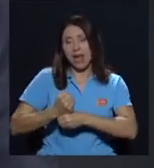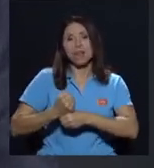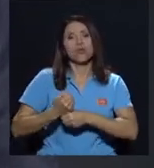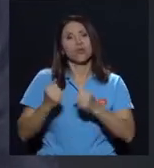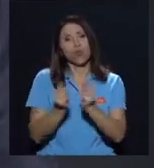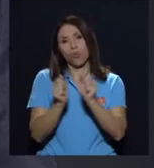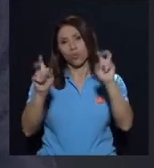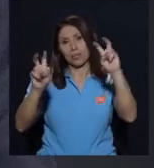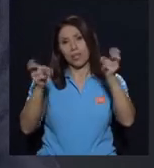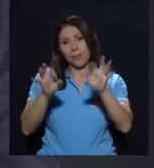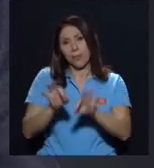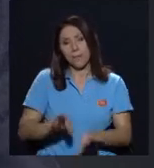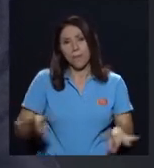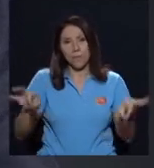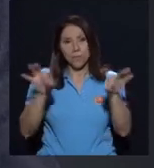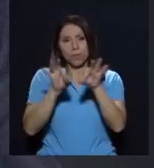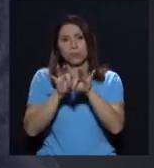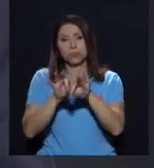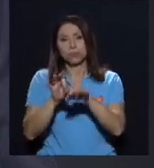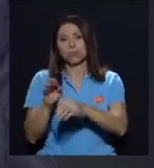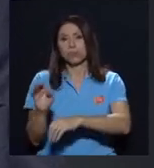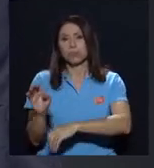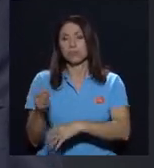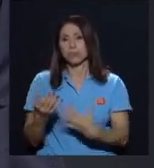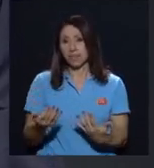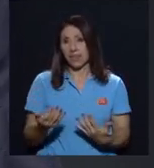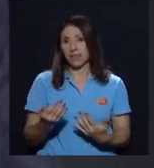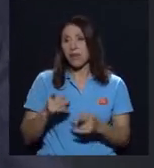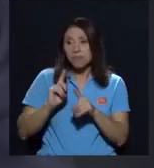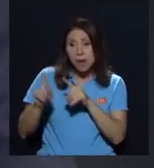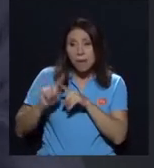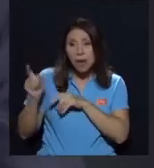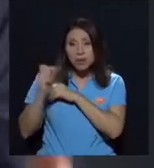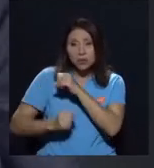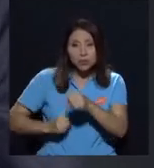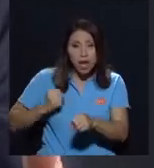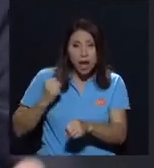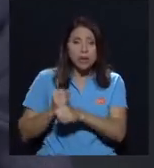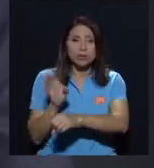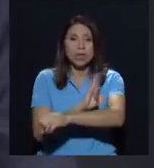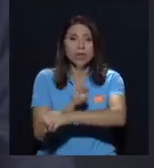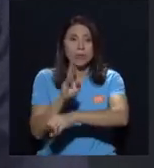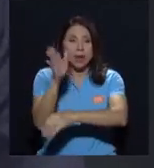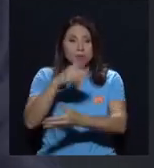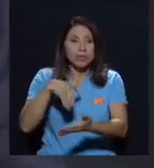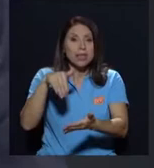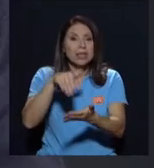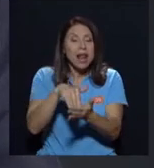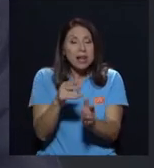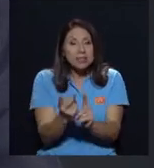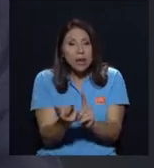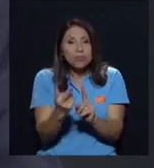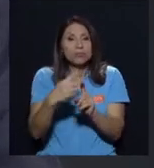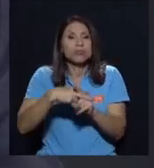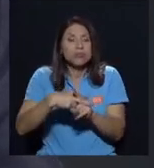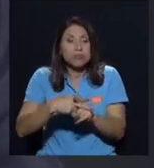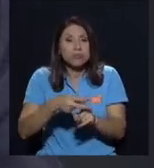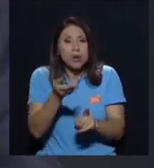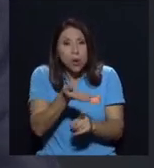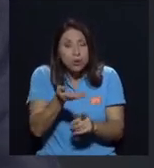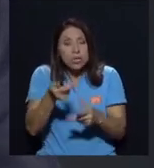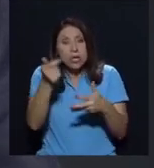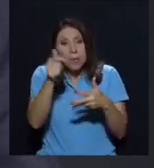es de que el banco central después de varios años están implementando tomando medidas y ahora llegó a